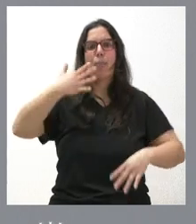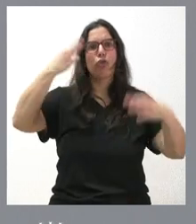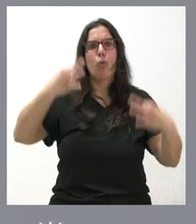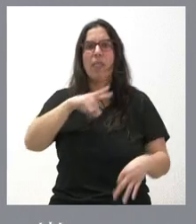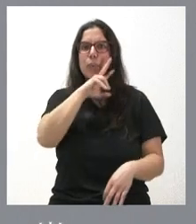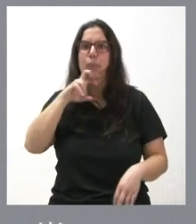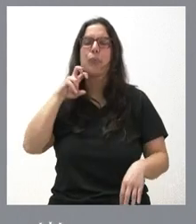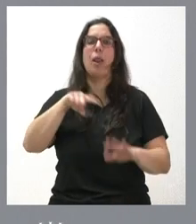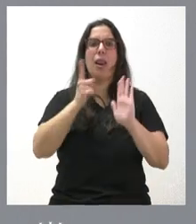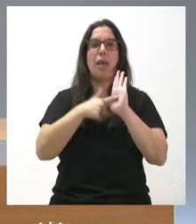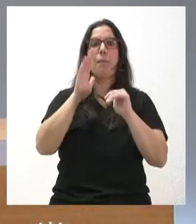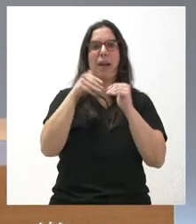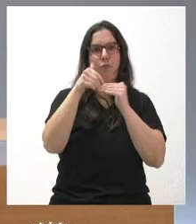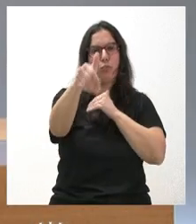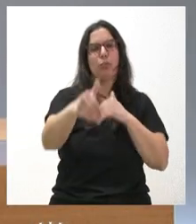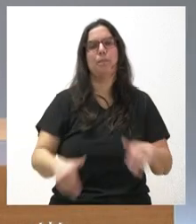manteniendo en el